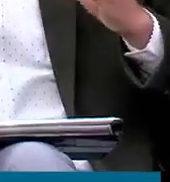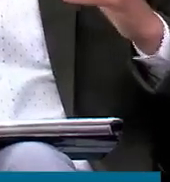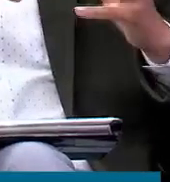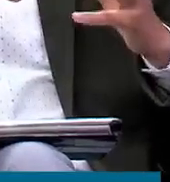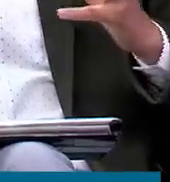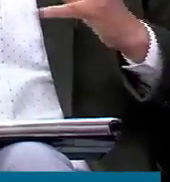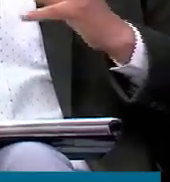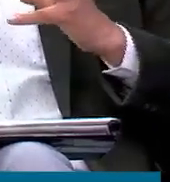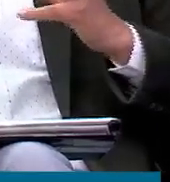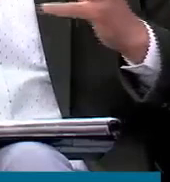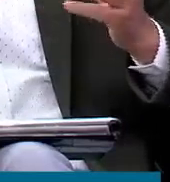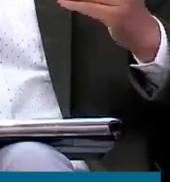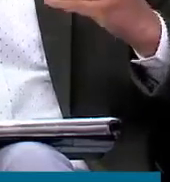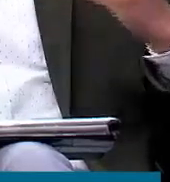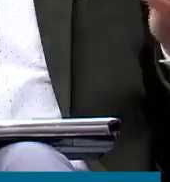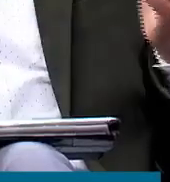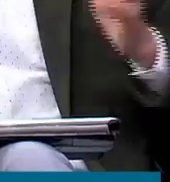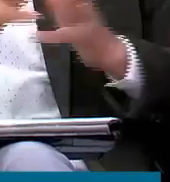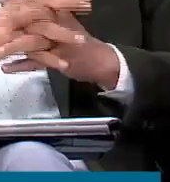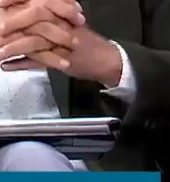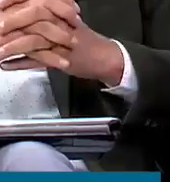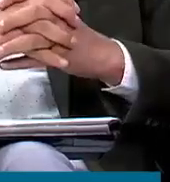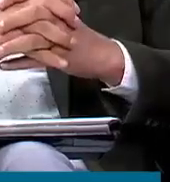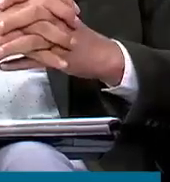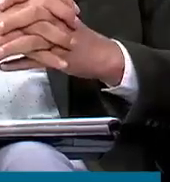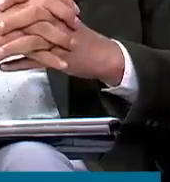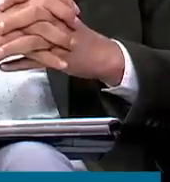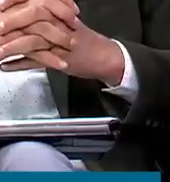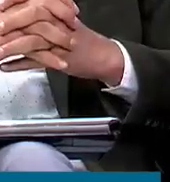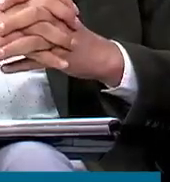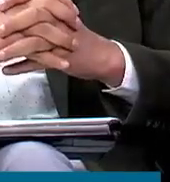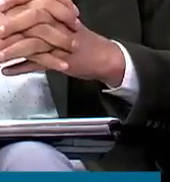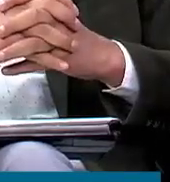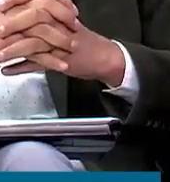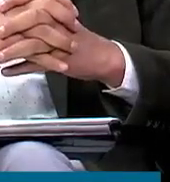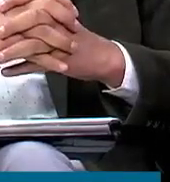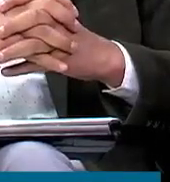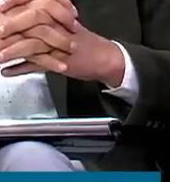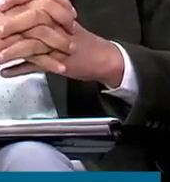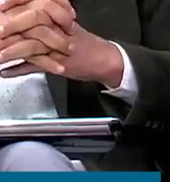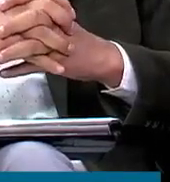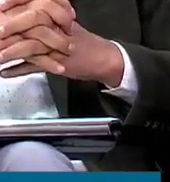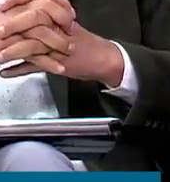¿Cómo analizas este tema que se lo está discutiendo en este momento en mesas técnicas?